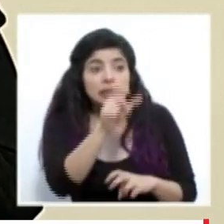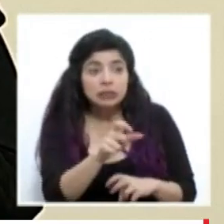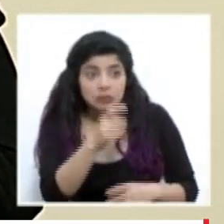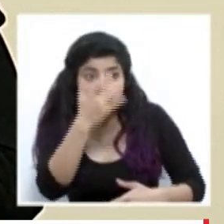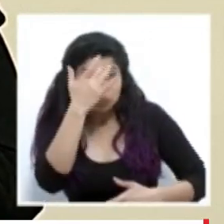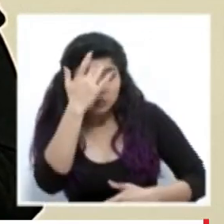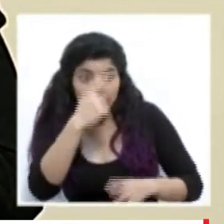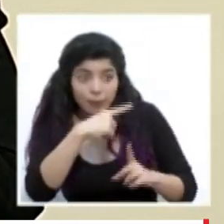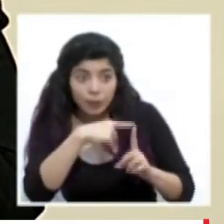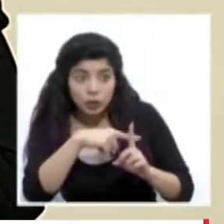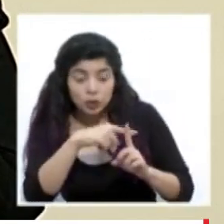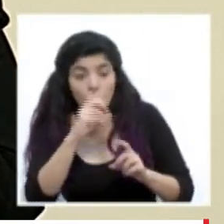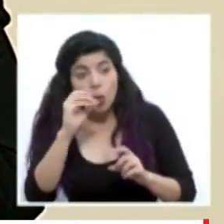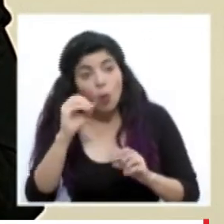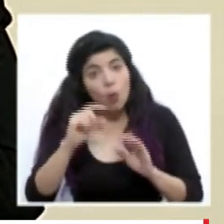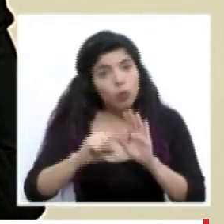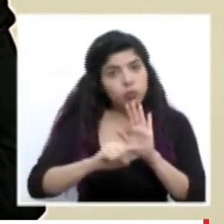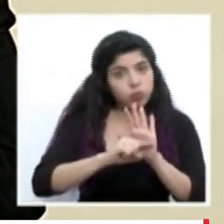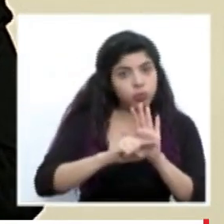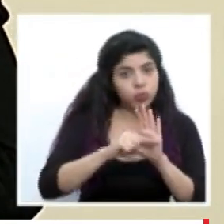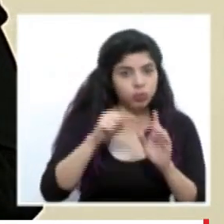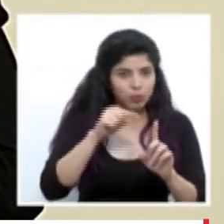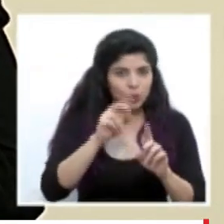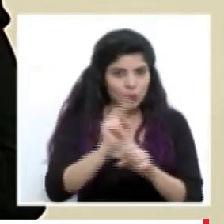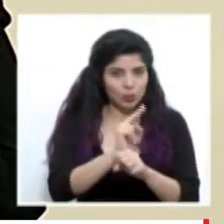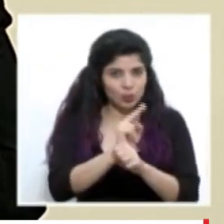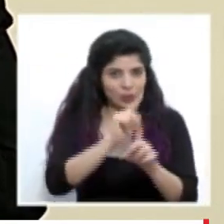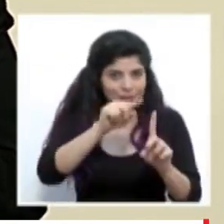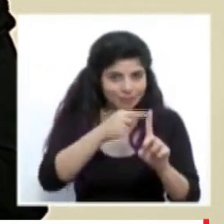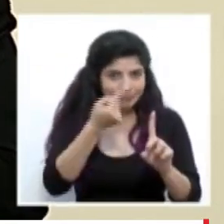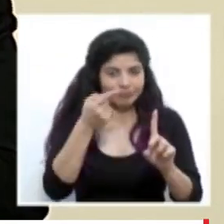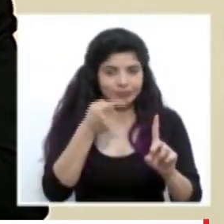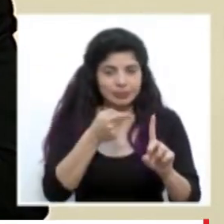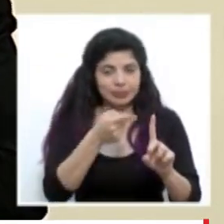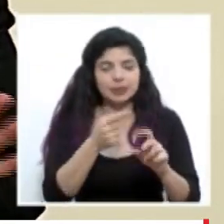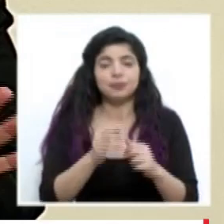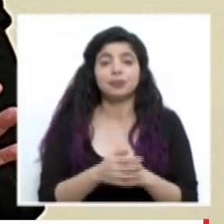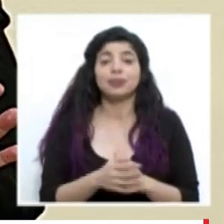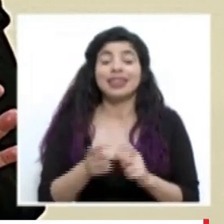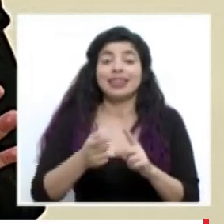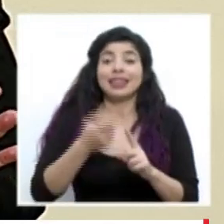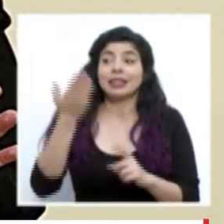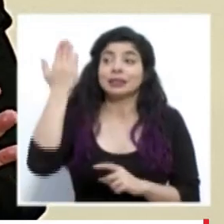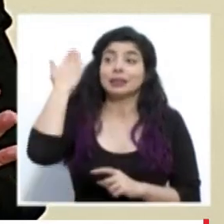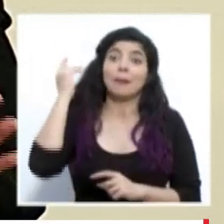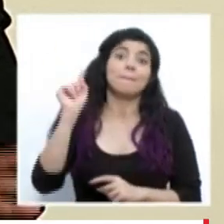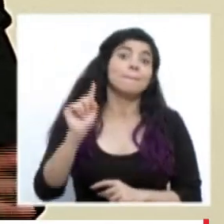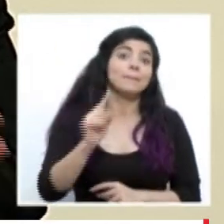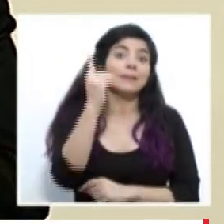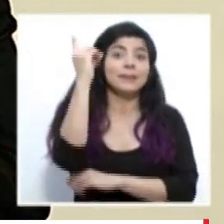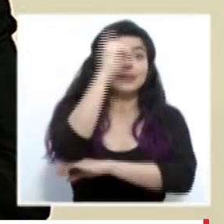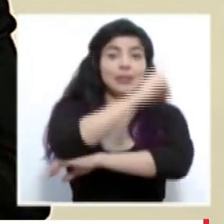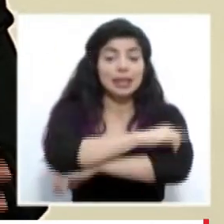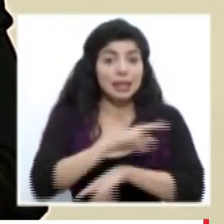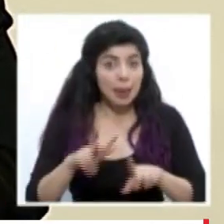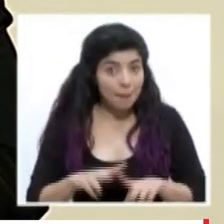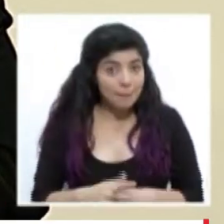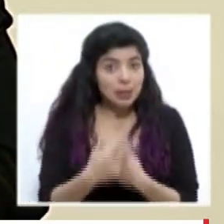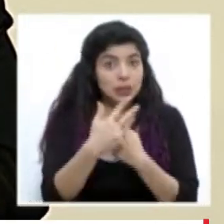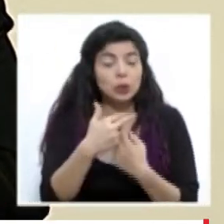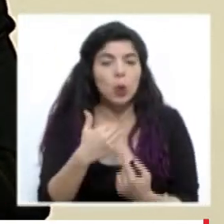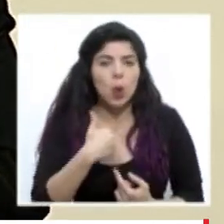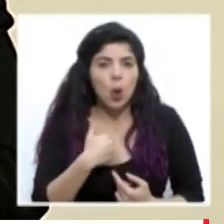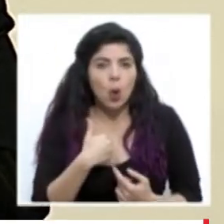o un paciente negativo. Como nosotros dijimos desde el día 1 que comenzó esta pandemia, hay